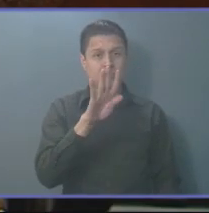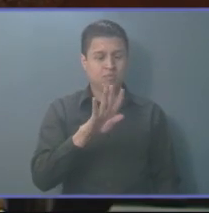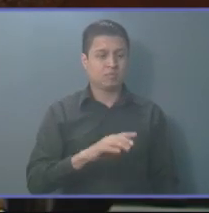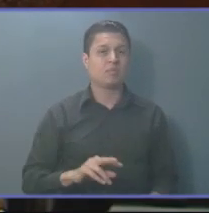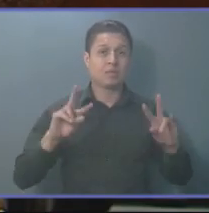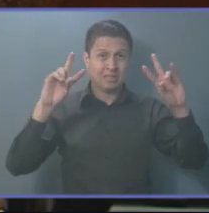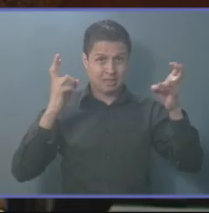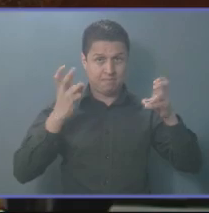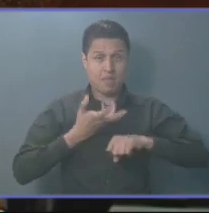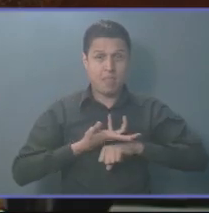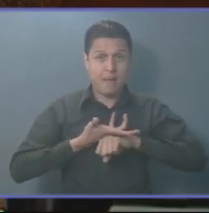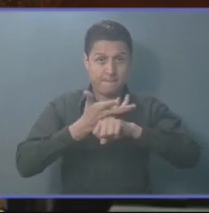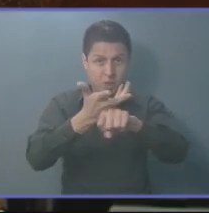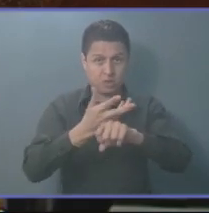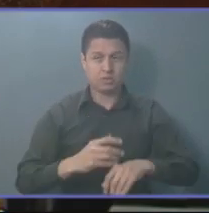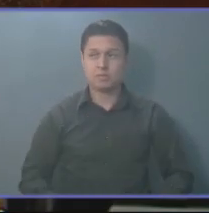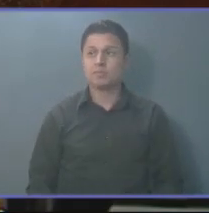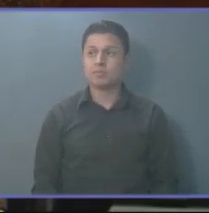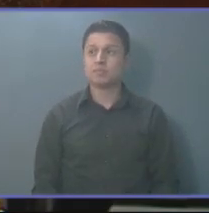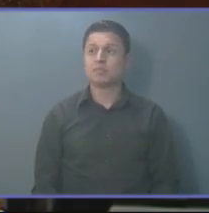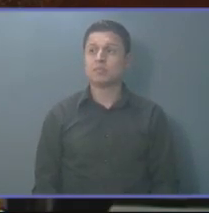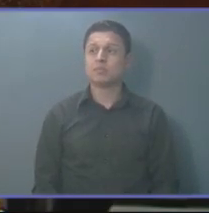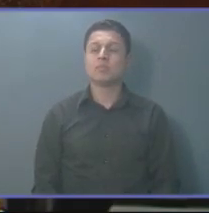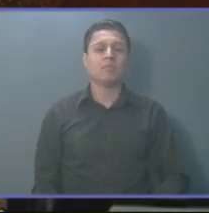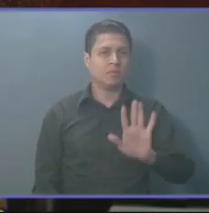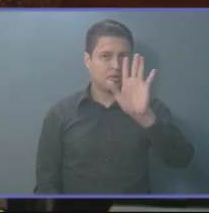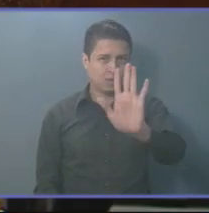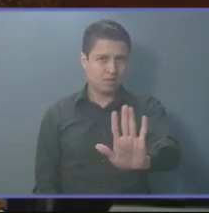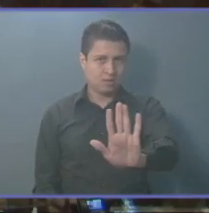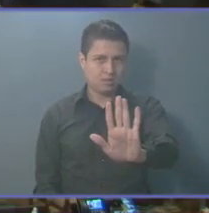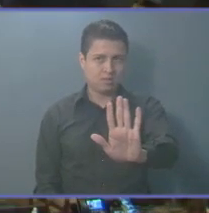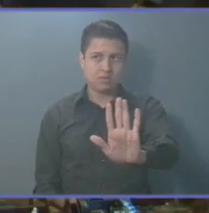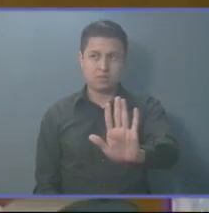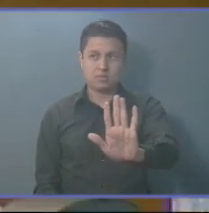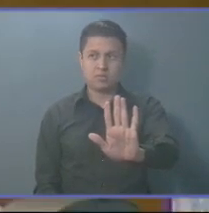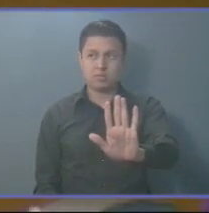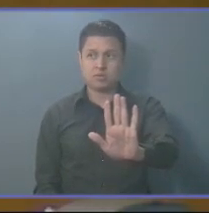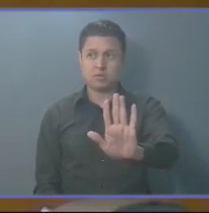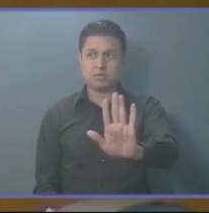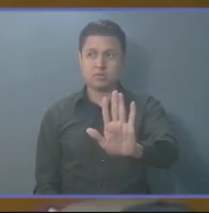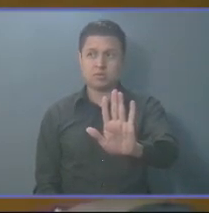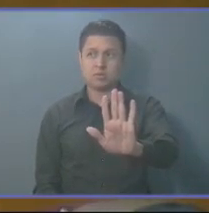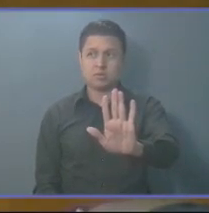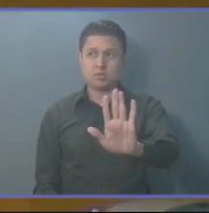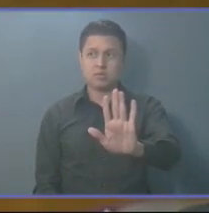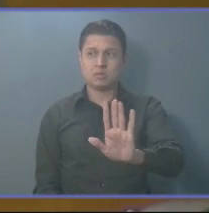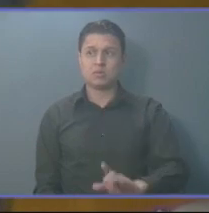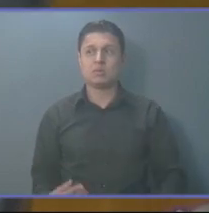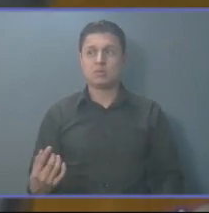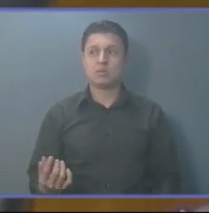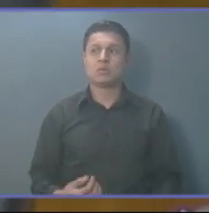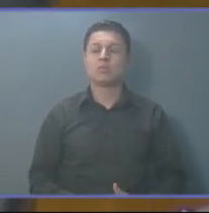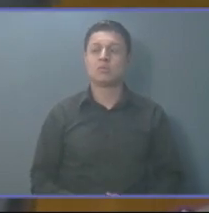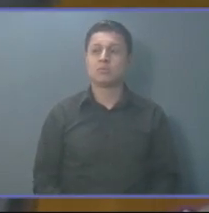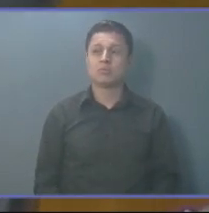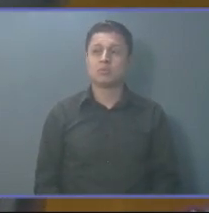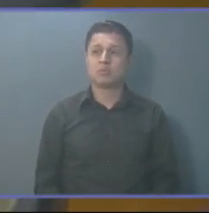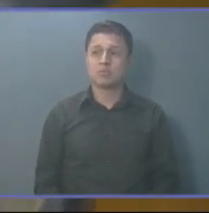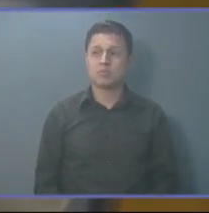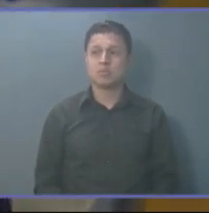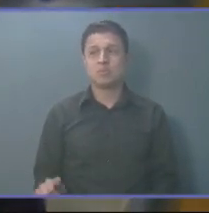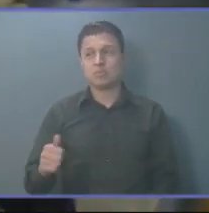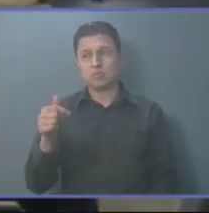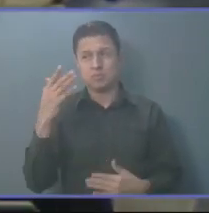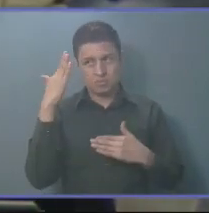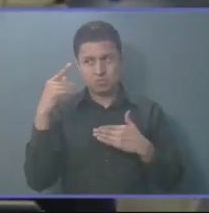34. Autorízase... Diputado, solo lea el artículo 34 y del 35 adelante lo va a leer la diputada